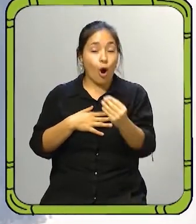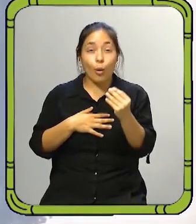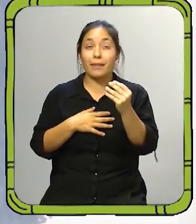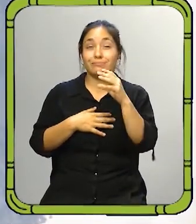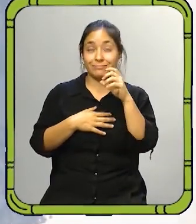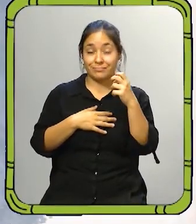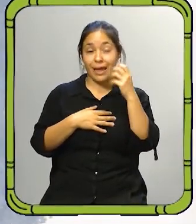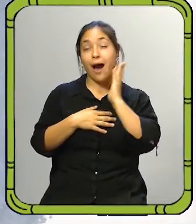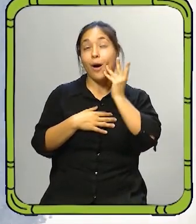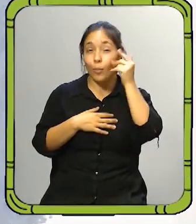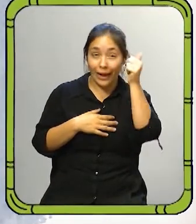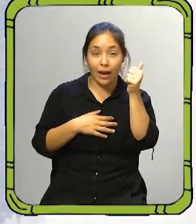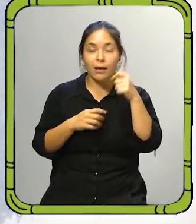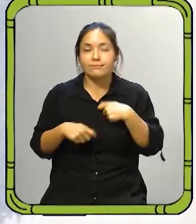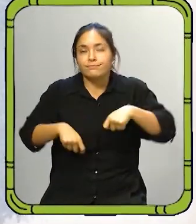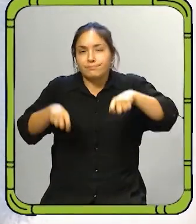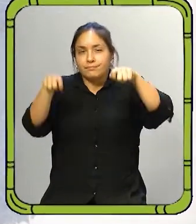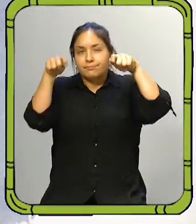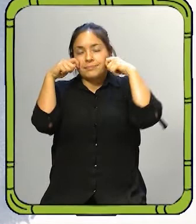resfrío, cuando oyó que golpeaban la puerta.